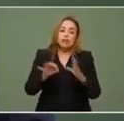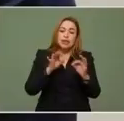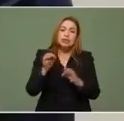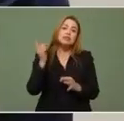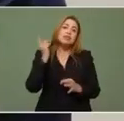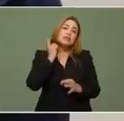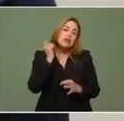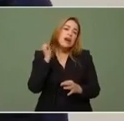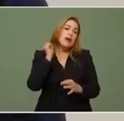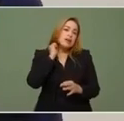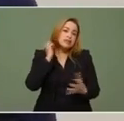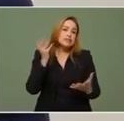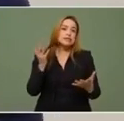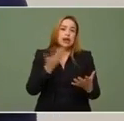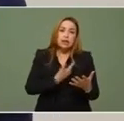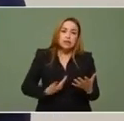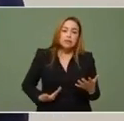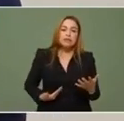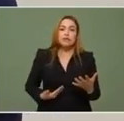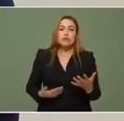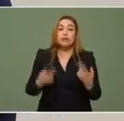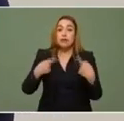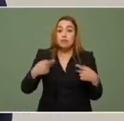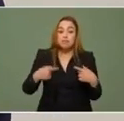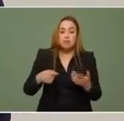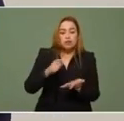actas, rellenan urnas,